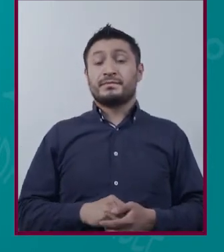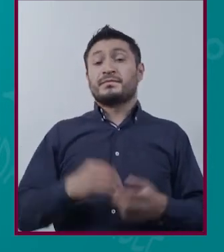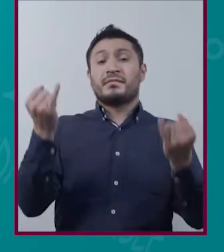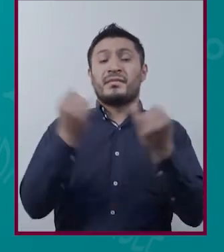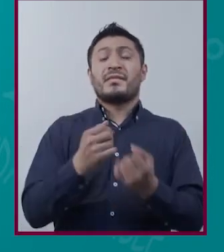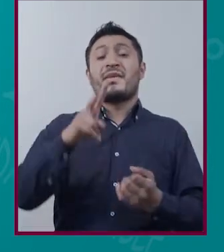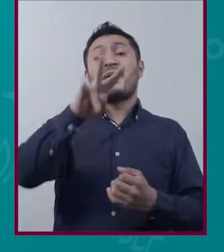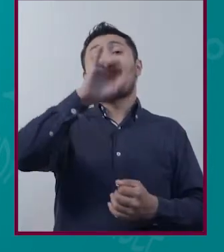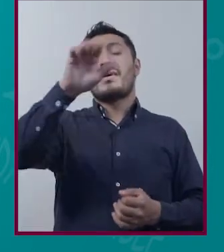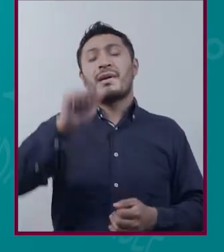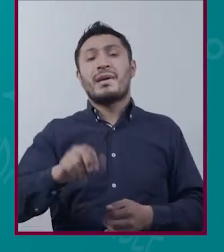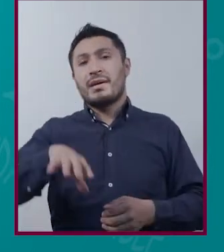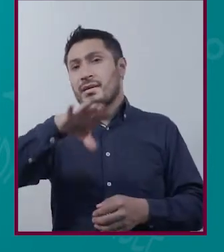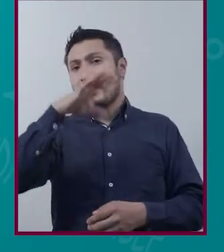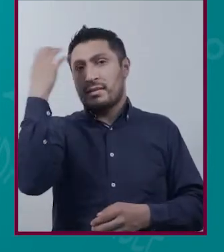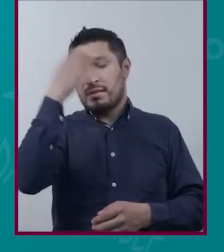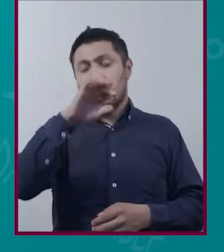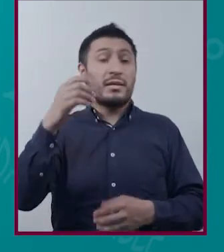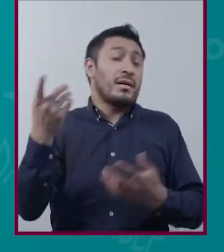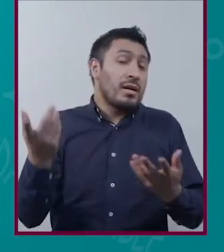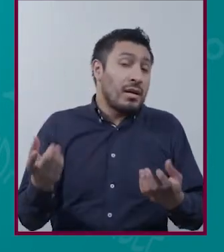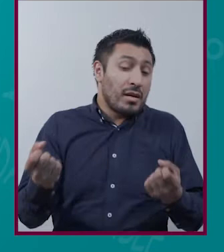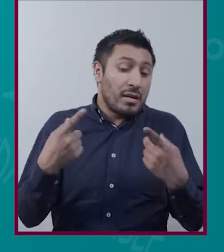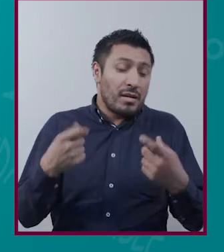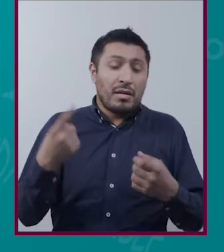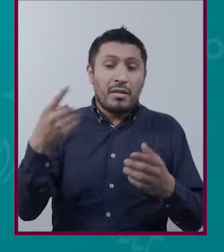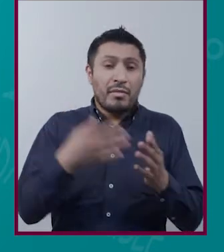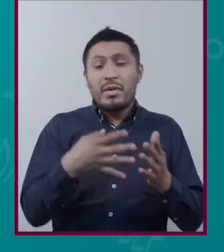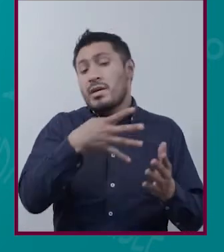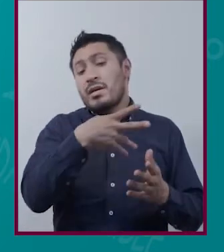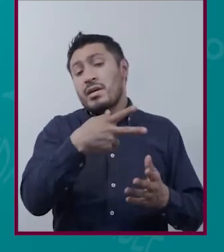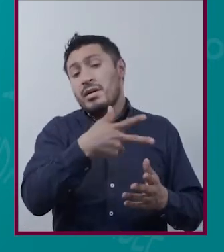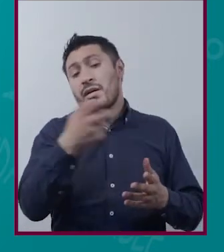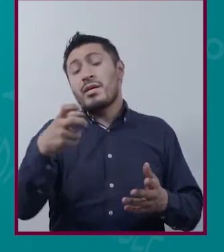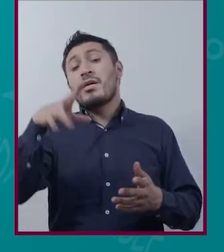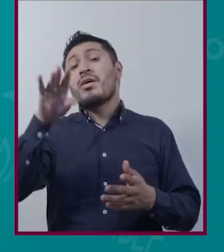Pancho Villa, retrato autobiográfico,